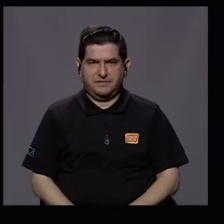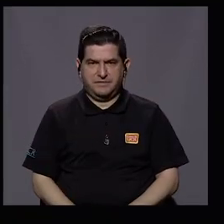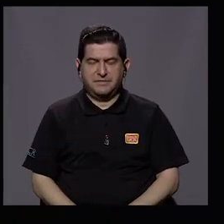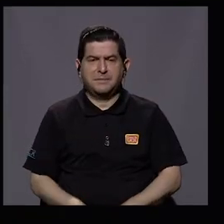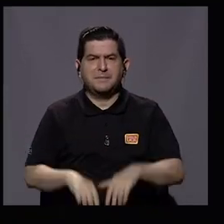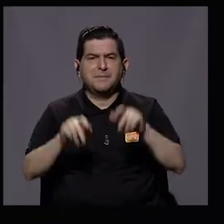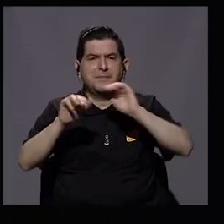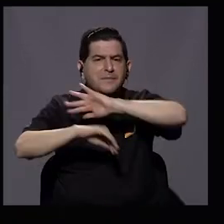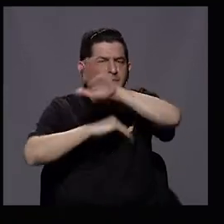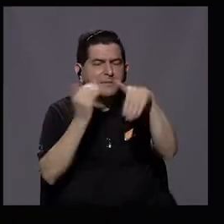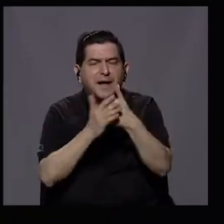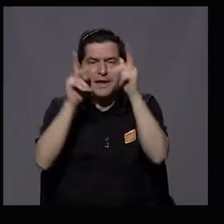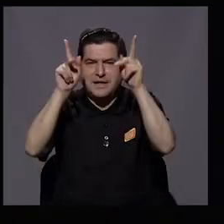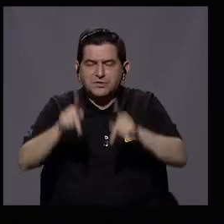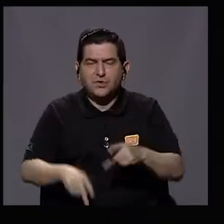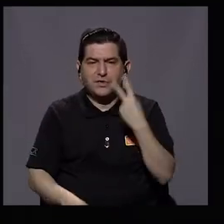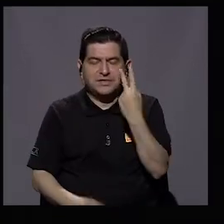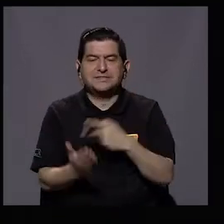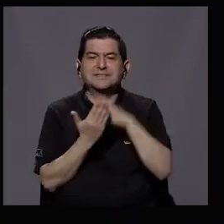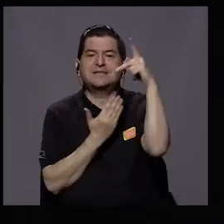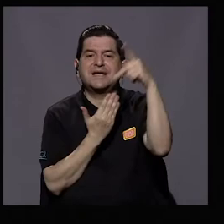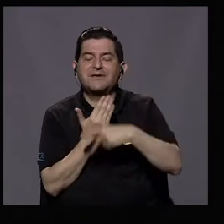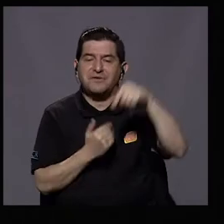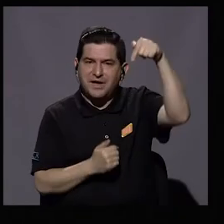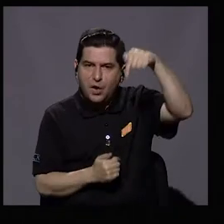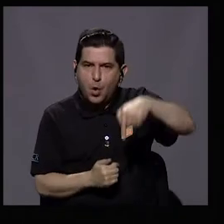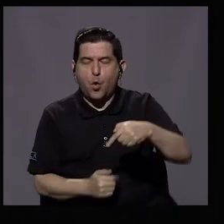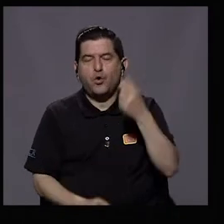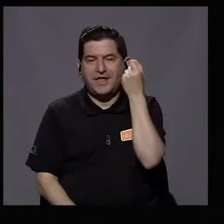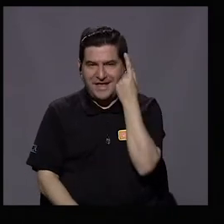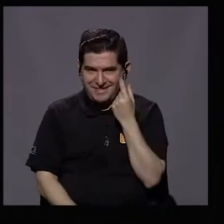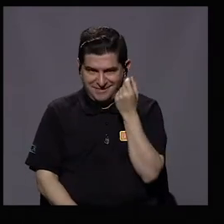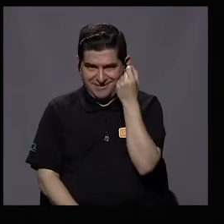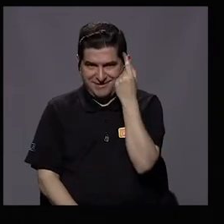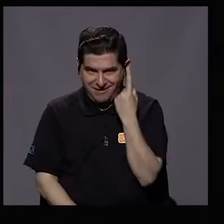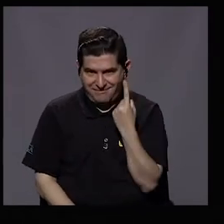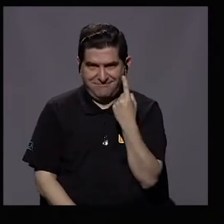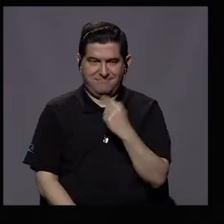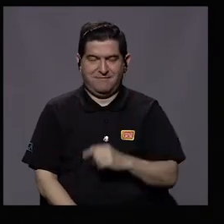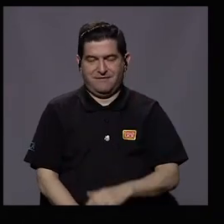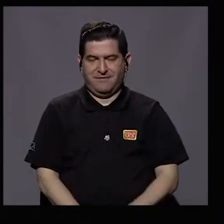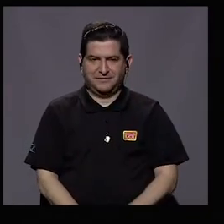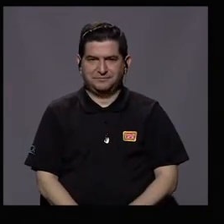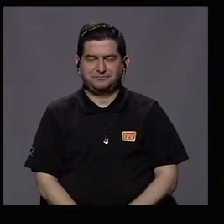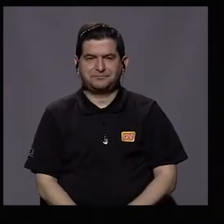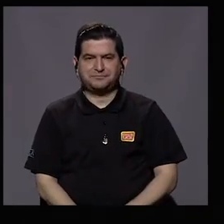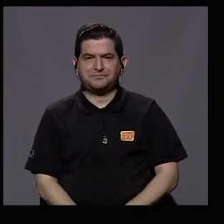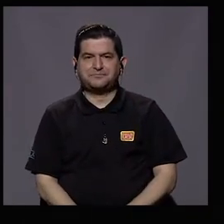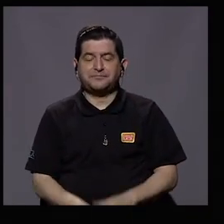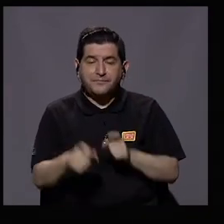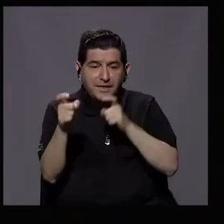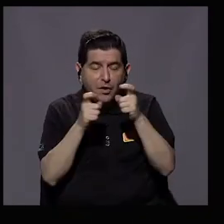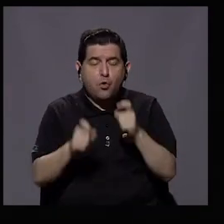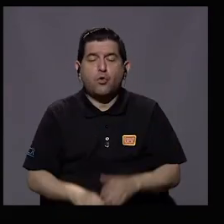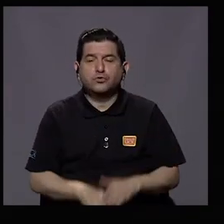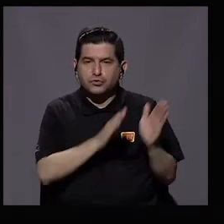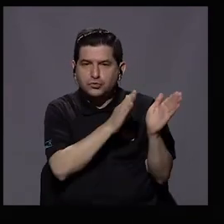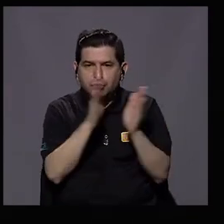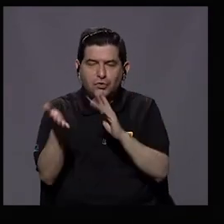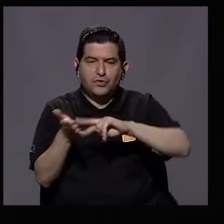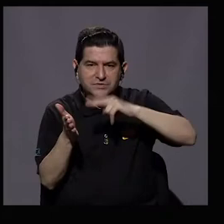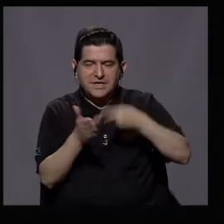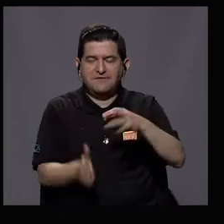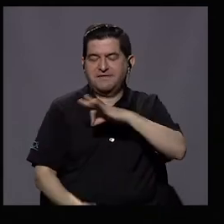gente, para todas las personas que están viendo el programa el día de hoy, Ronald, puedan entender que la rectoría en planificación